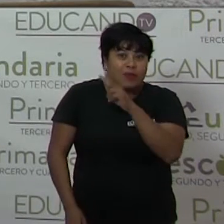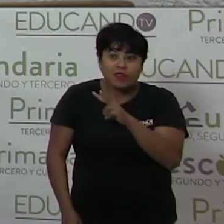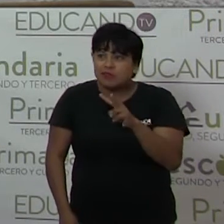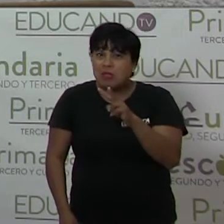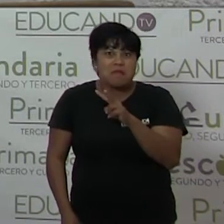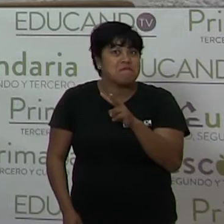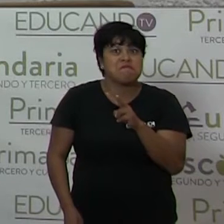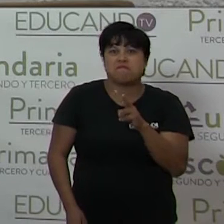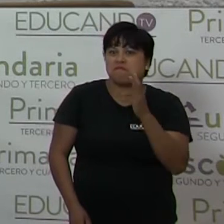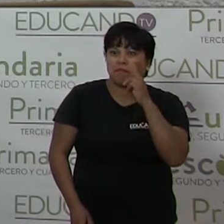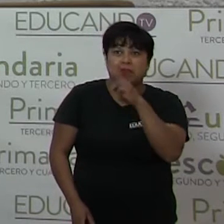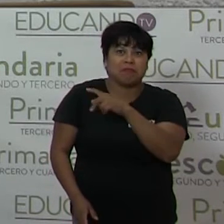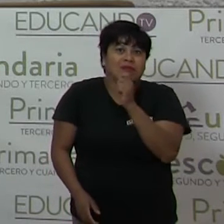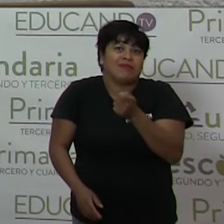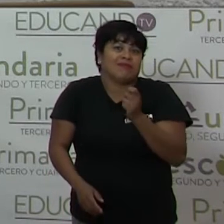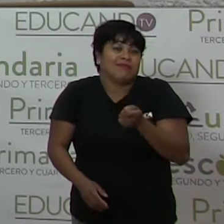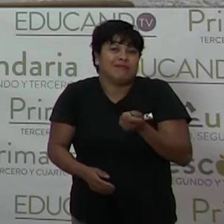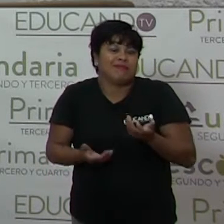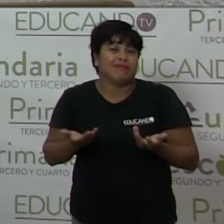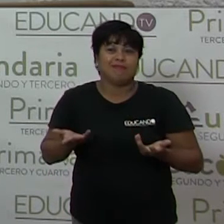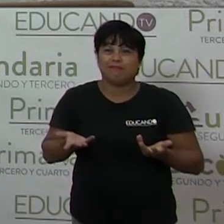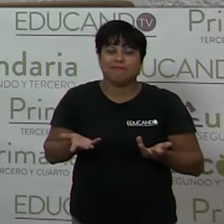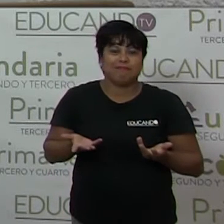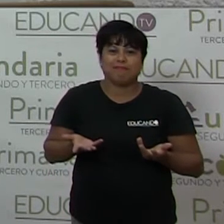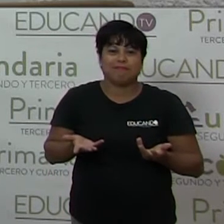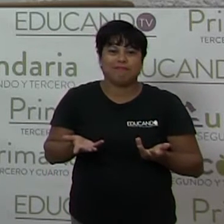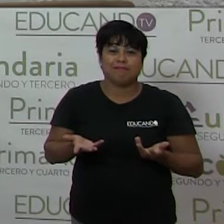vemos no le veo forma de nada